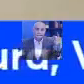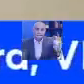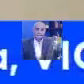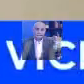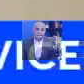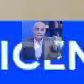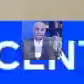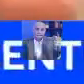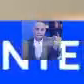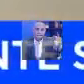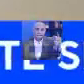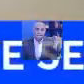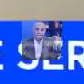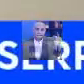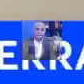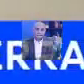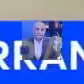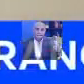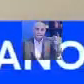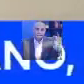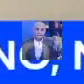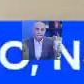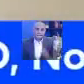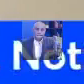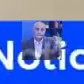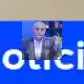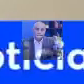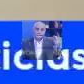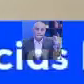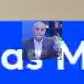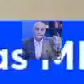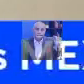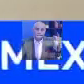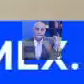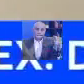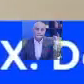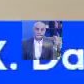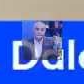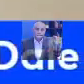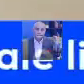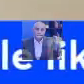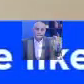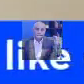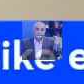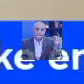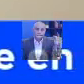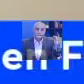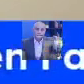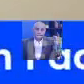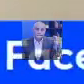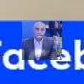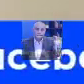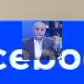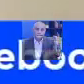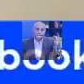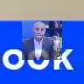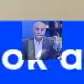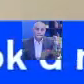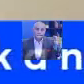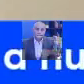queriendo pasarle el celular a otro legislador republicano y se veía que del otro lado de la línea estaba el expresidente